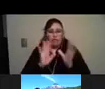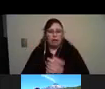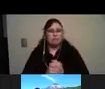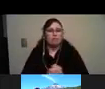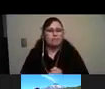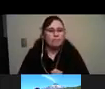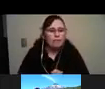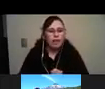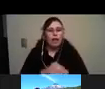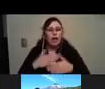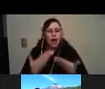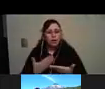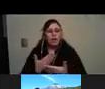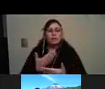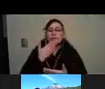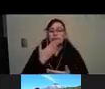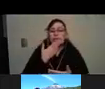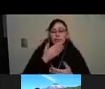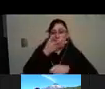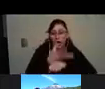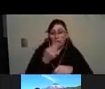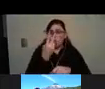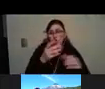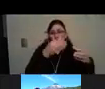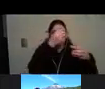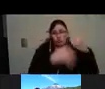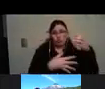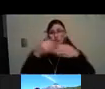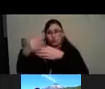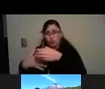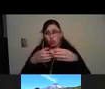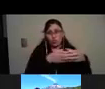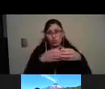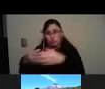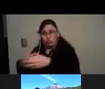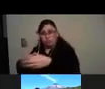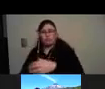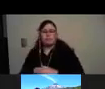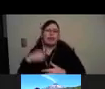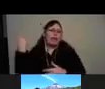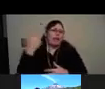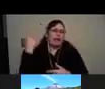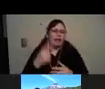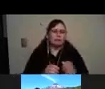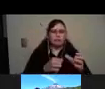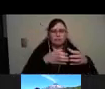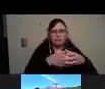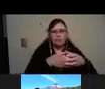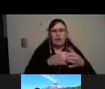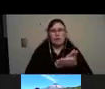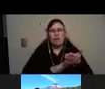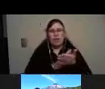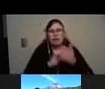hallazgos patológicos se clasifican en dos grupos, ¿cierto? La que tienen que ver con, en general, ¿cierto? Con malformaciones del